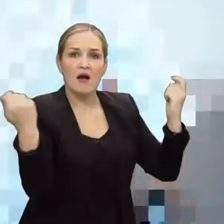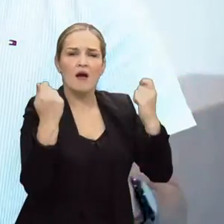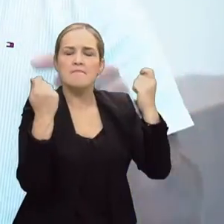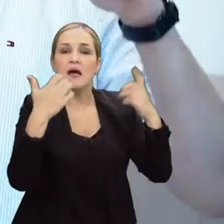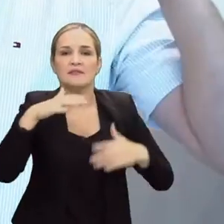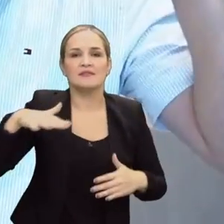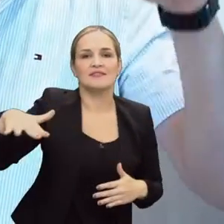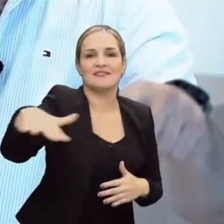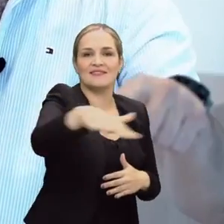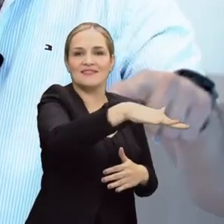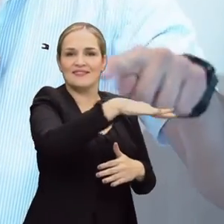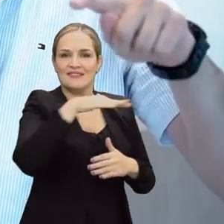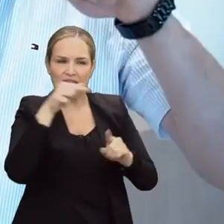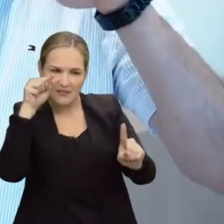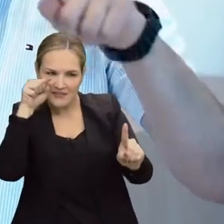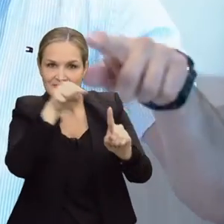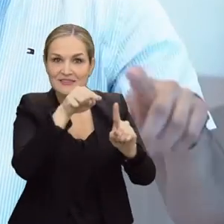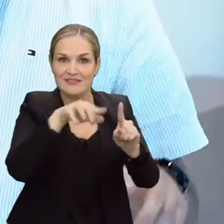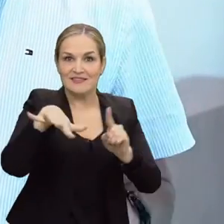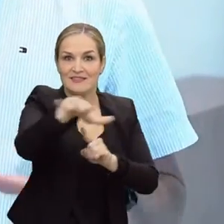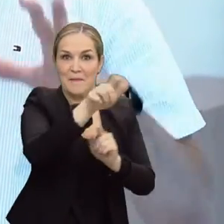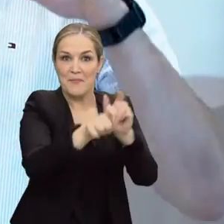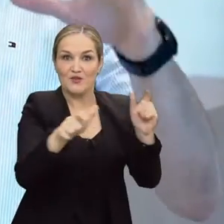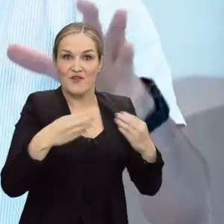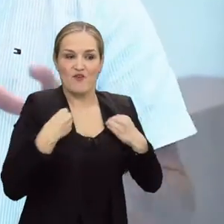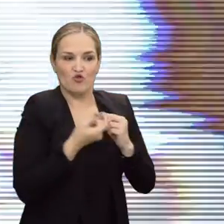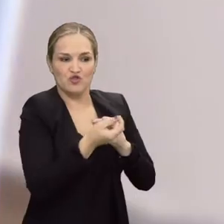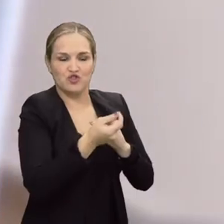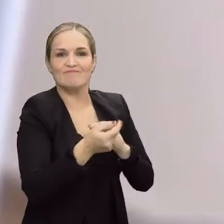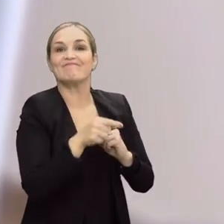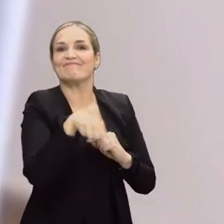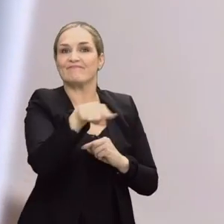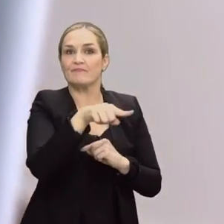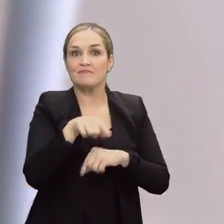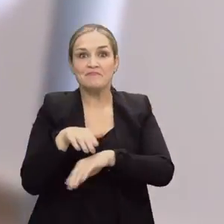visualizando, principalmente en el sector que es nuestro foco.